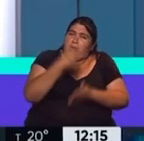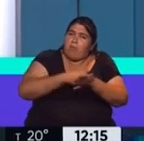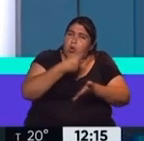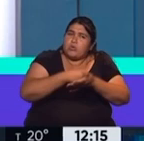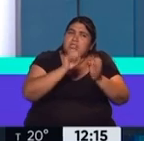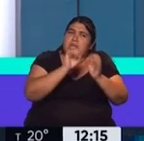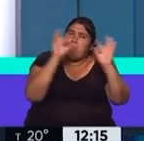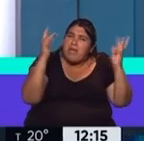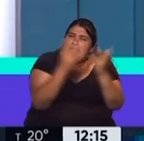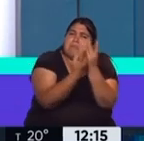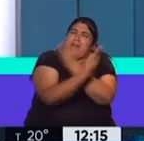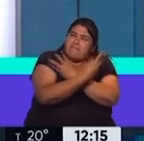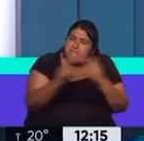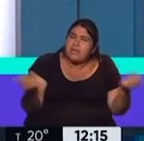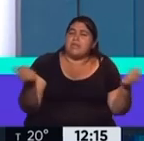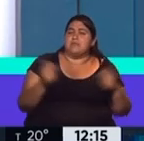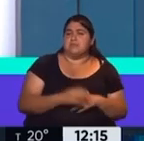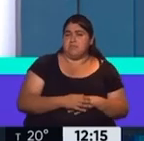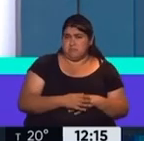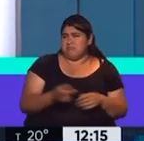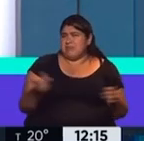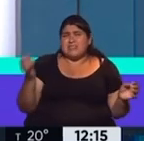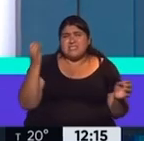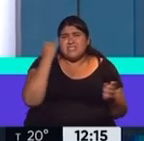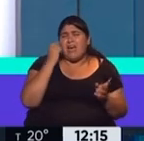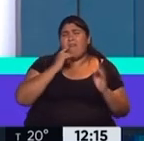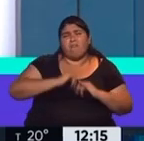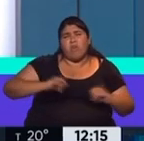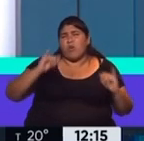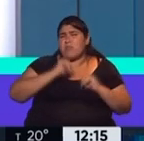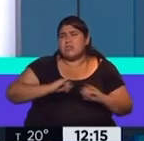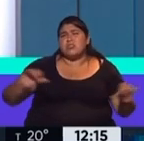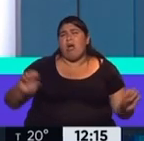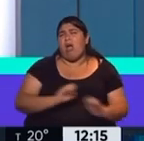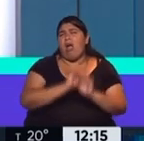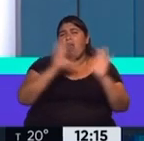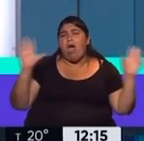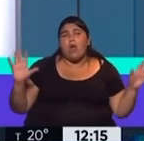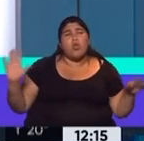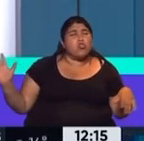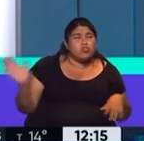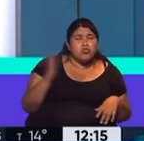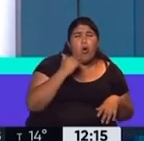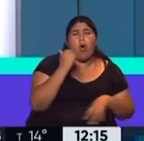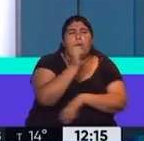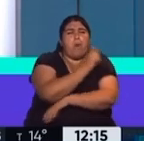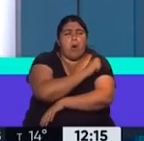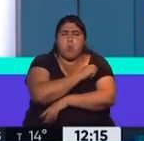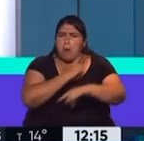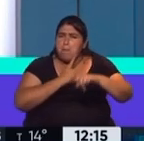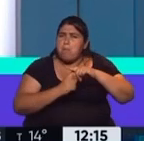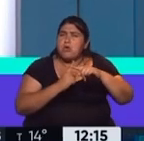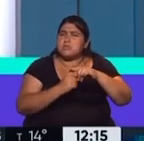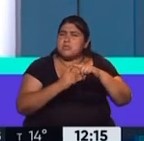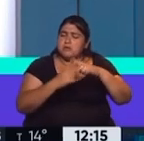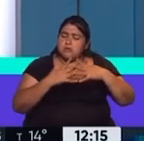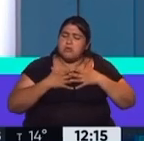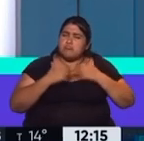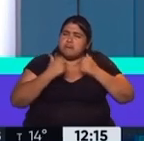está claro que las vacunas se han demostrado que son todas son todas favorables que todas han